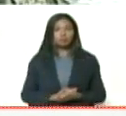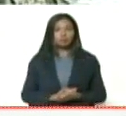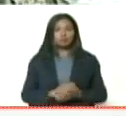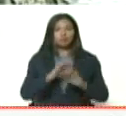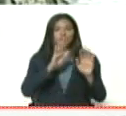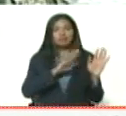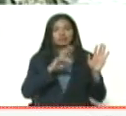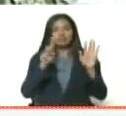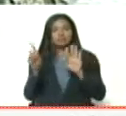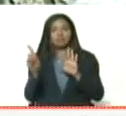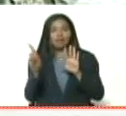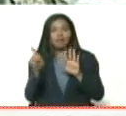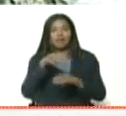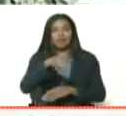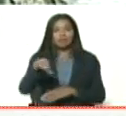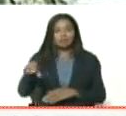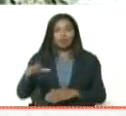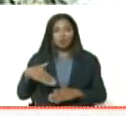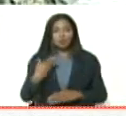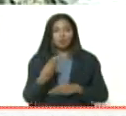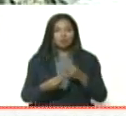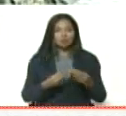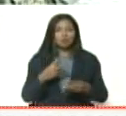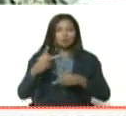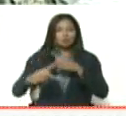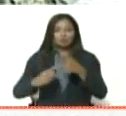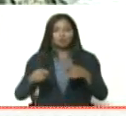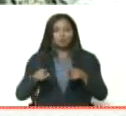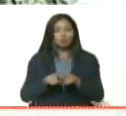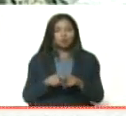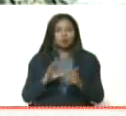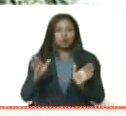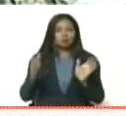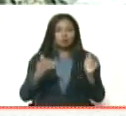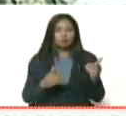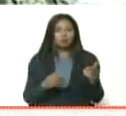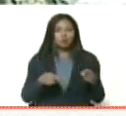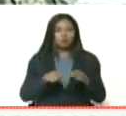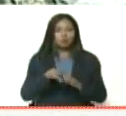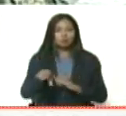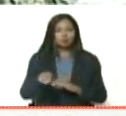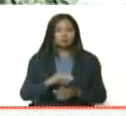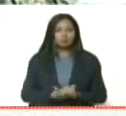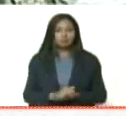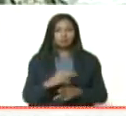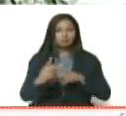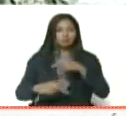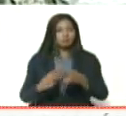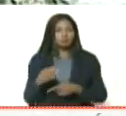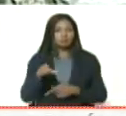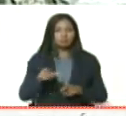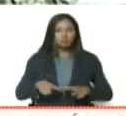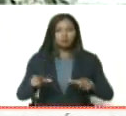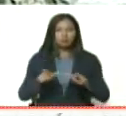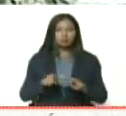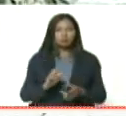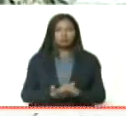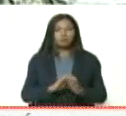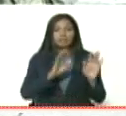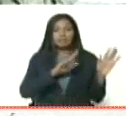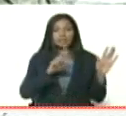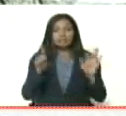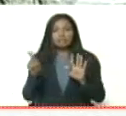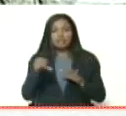16 estados tienen posibilidad de producir sus combos en su propio estado con la producción local. 16